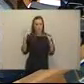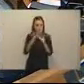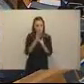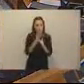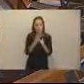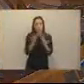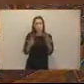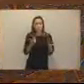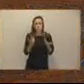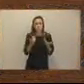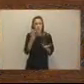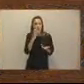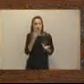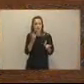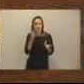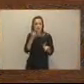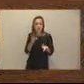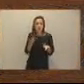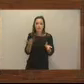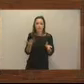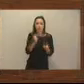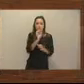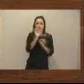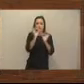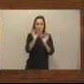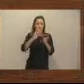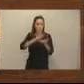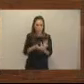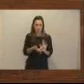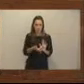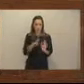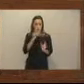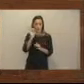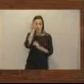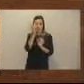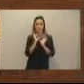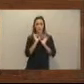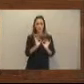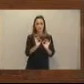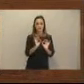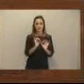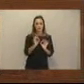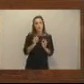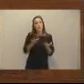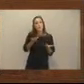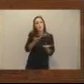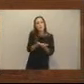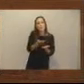agotado su cupo con esta iniciativa. Nos proponen hablar de lo que sucedería